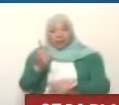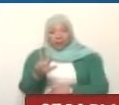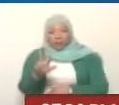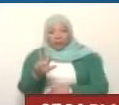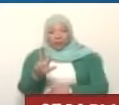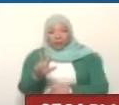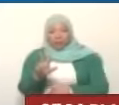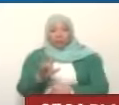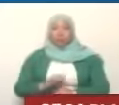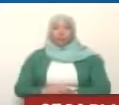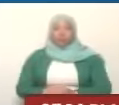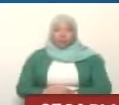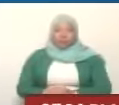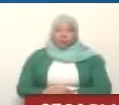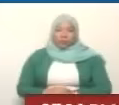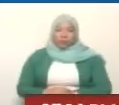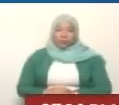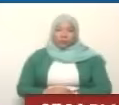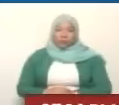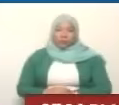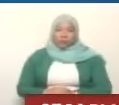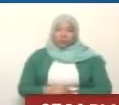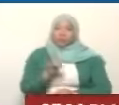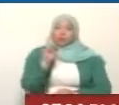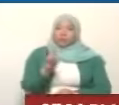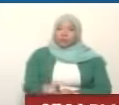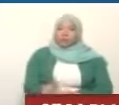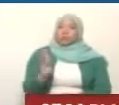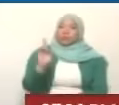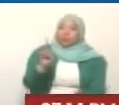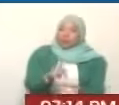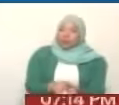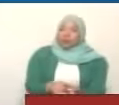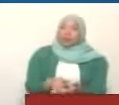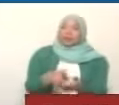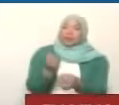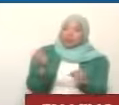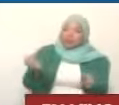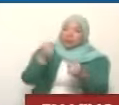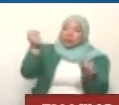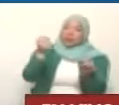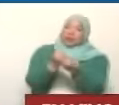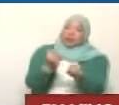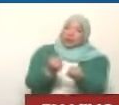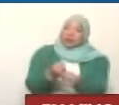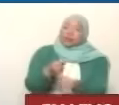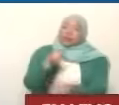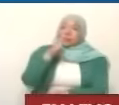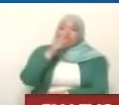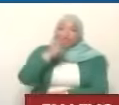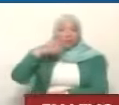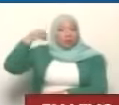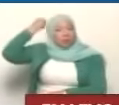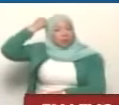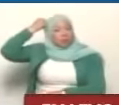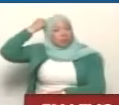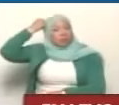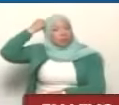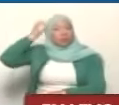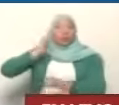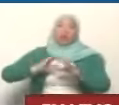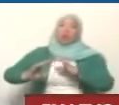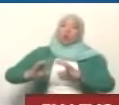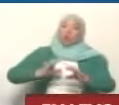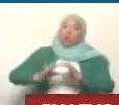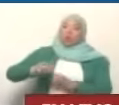quien creó esta consigna. Y la segunda parte de la consigna, Alfred Nazaret Ñañez, tú que eres comunicador,